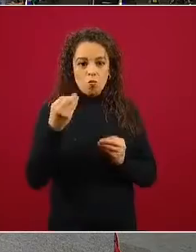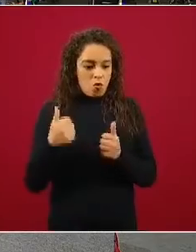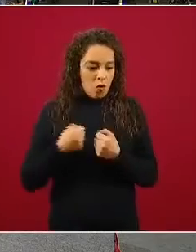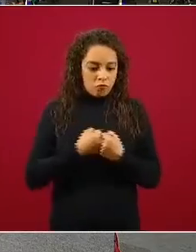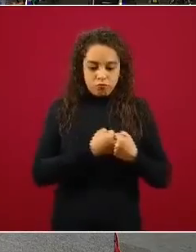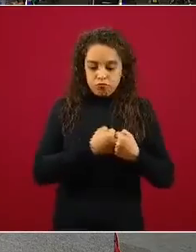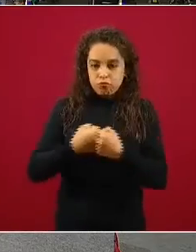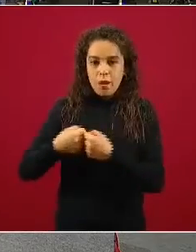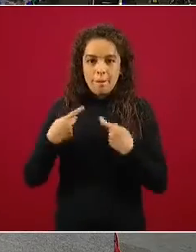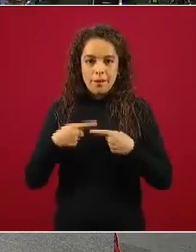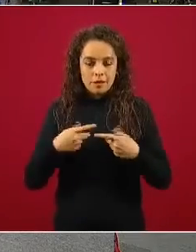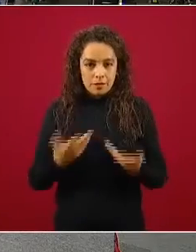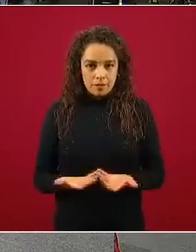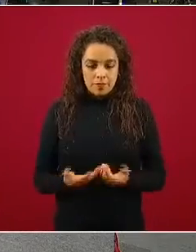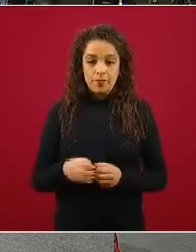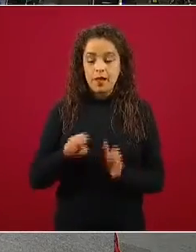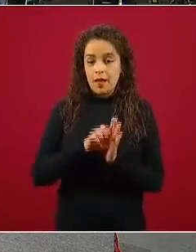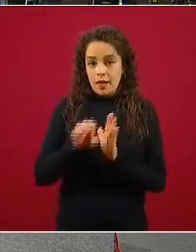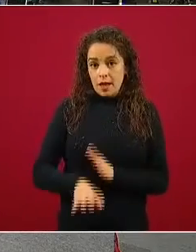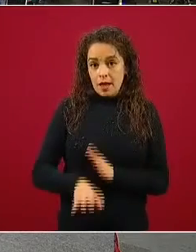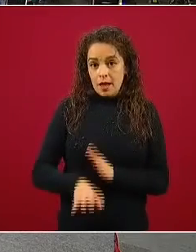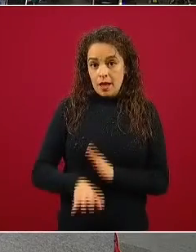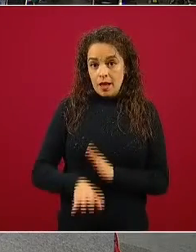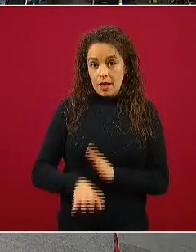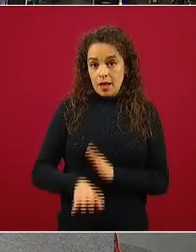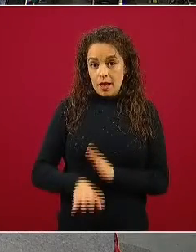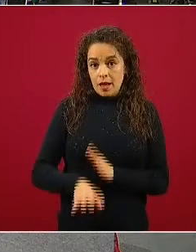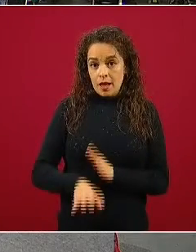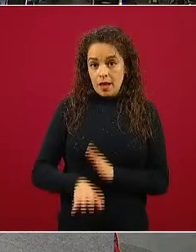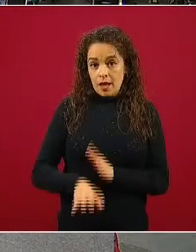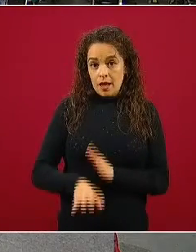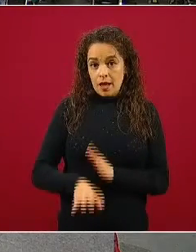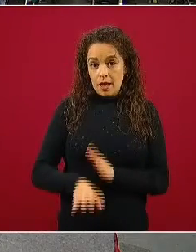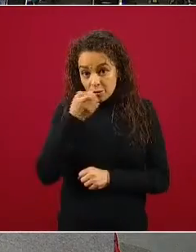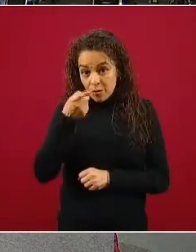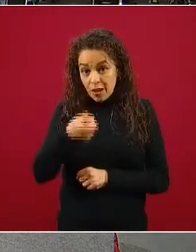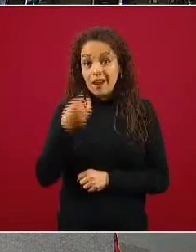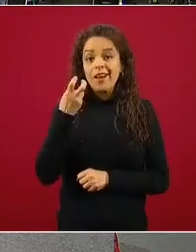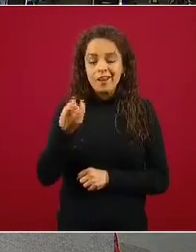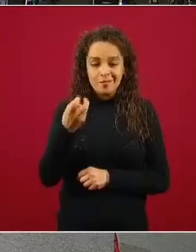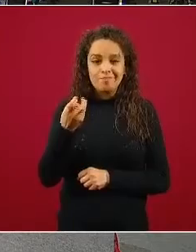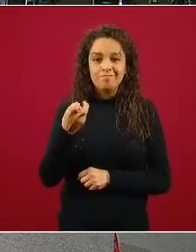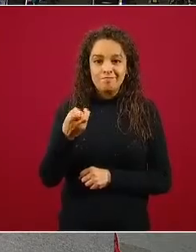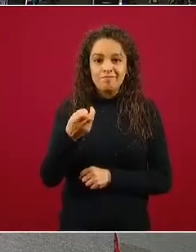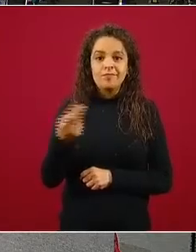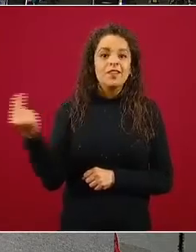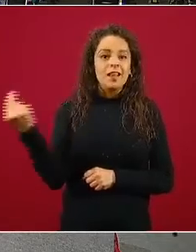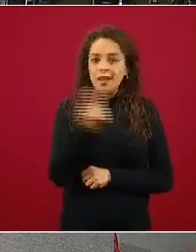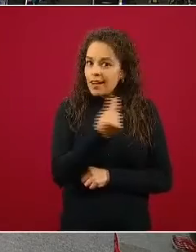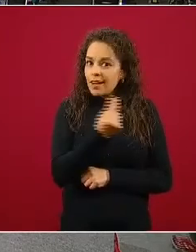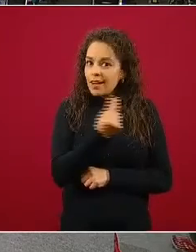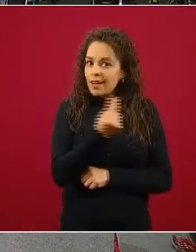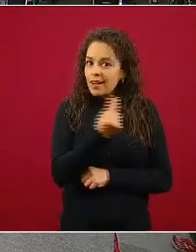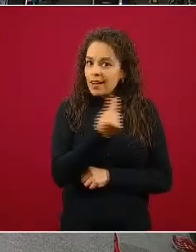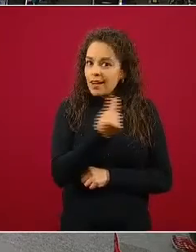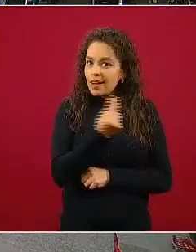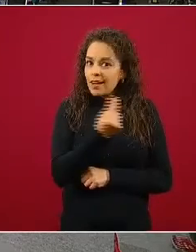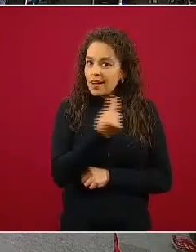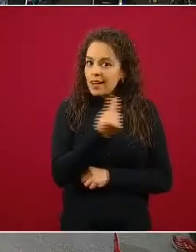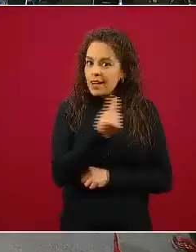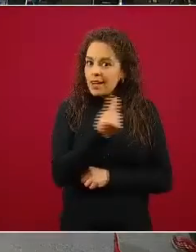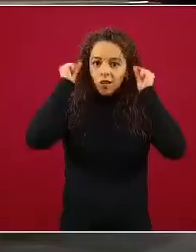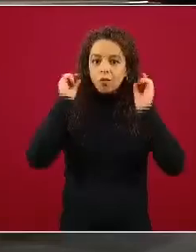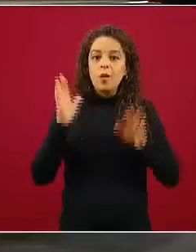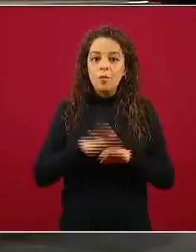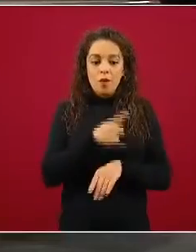de clase son lugares muy ilustrativos de donde se obtiene el mayor beneficio del uso de cubrebocas. Y aclarando además